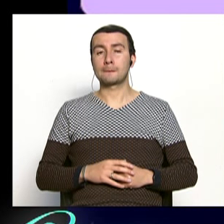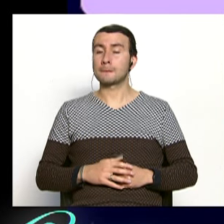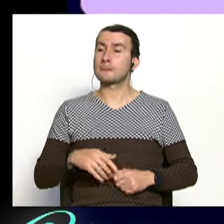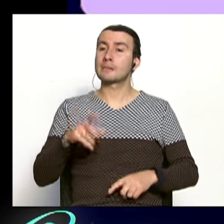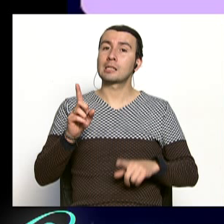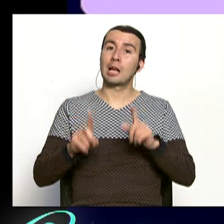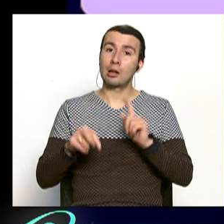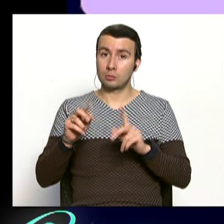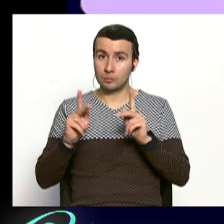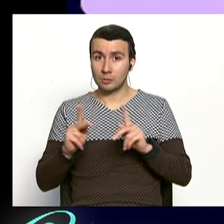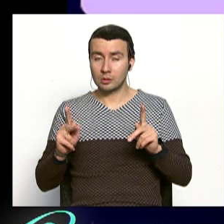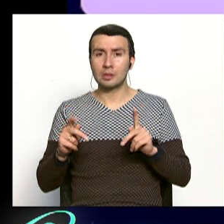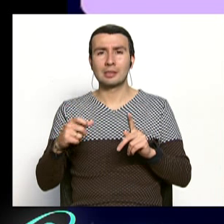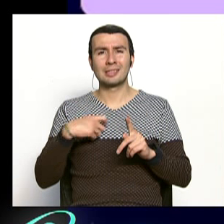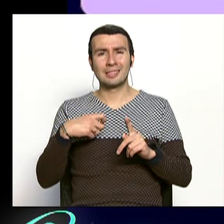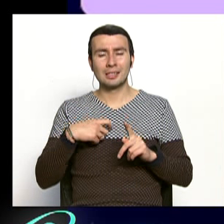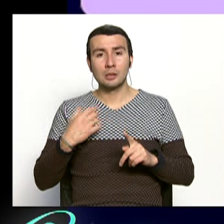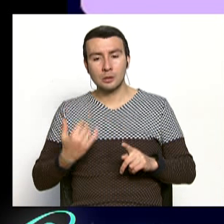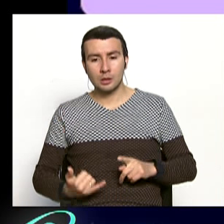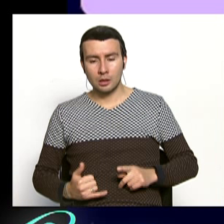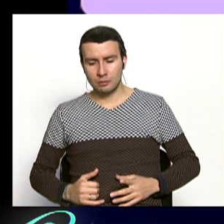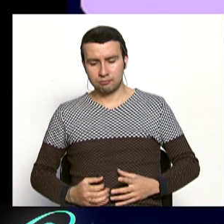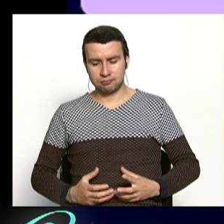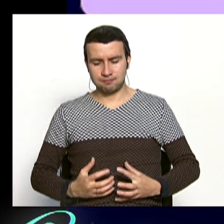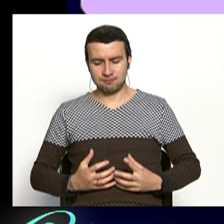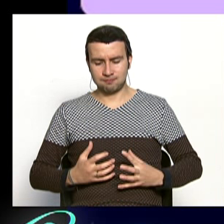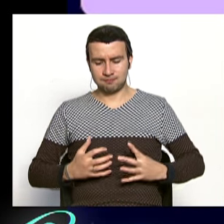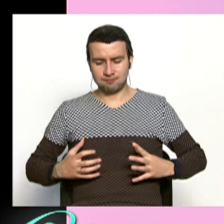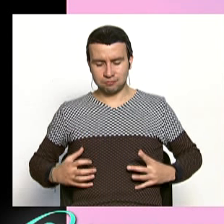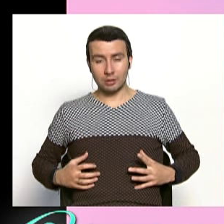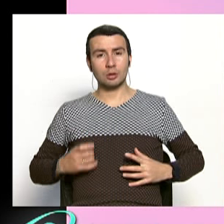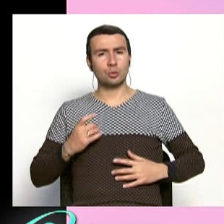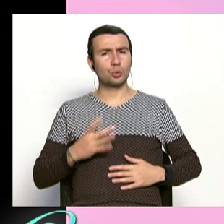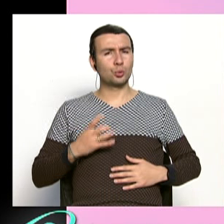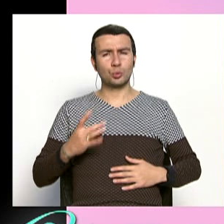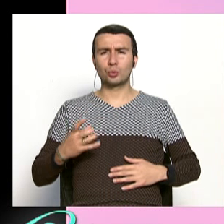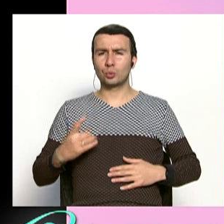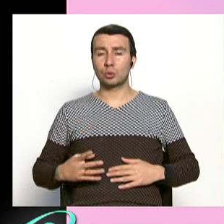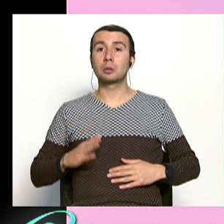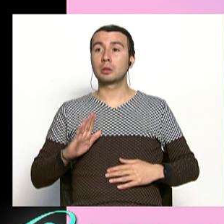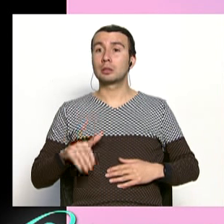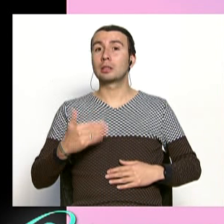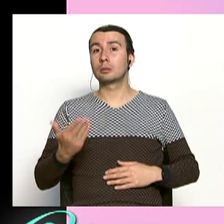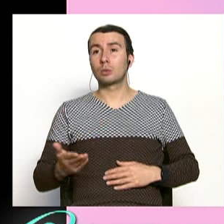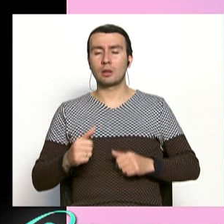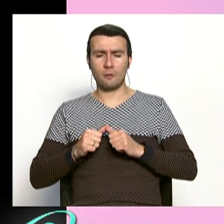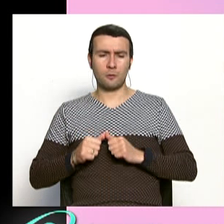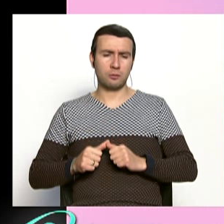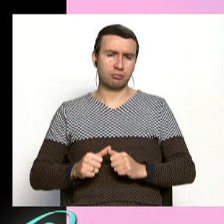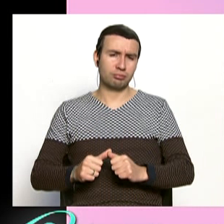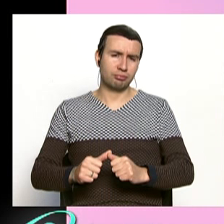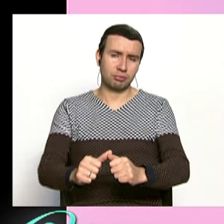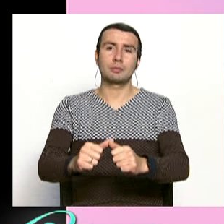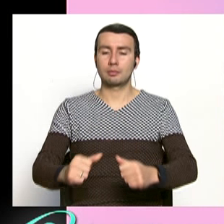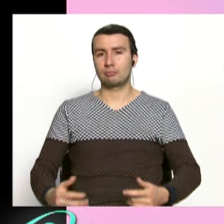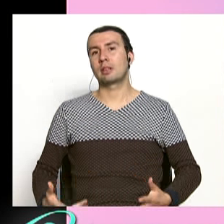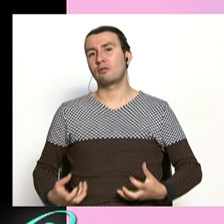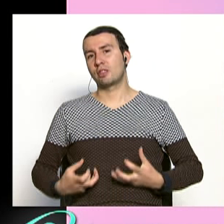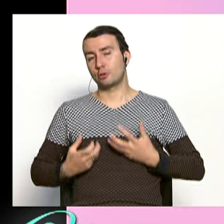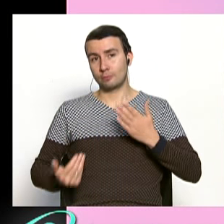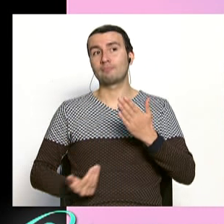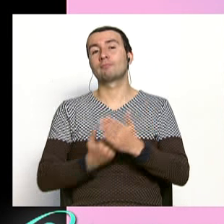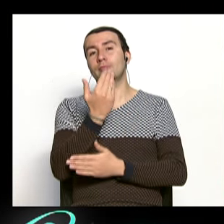tienen una cronificación de ese episodio agudo y que terminan teniendo dolor crónico por cuenta de una infección inicial